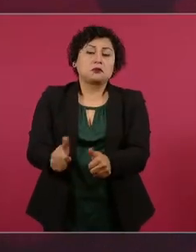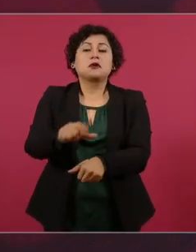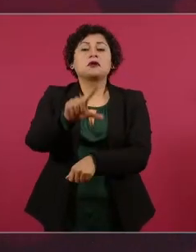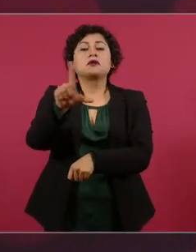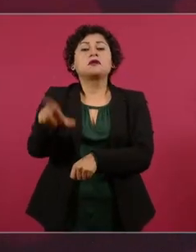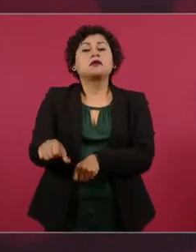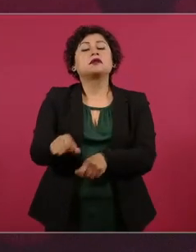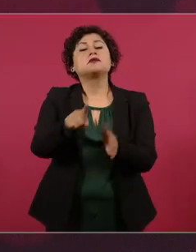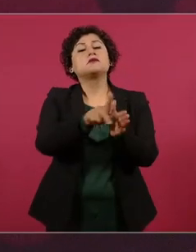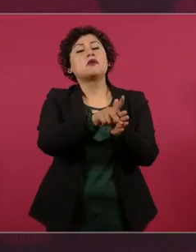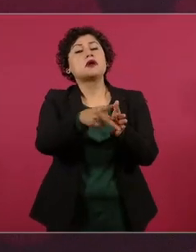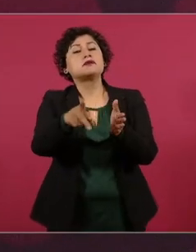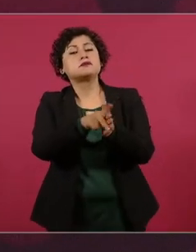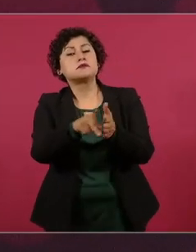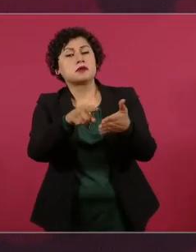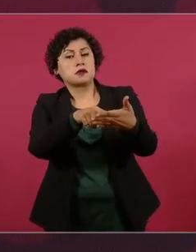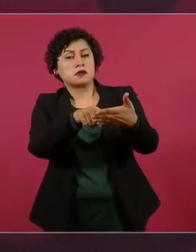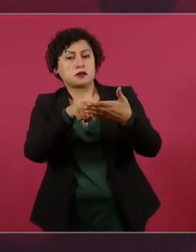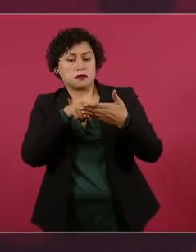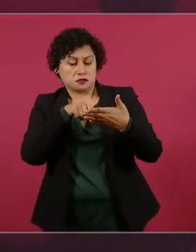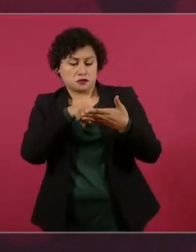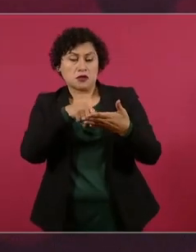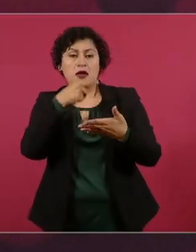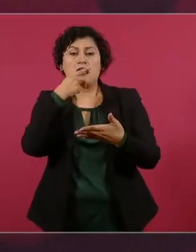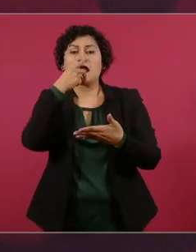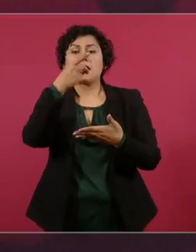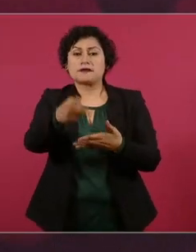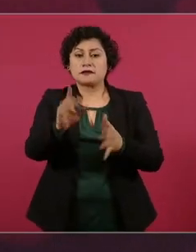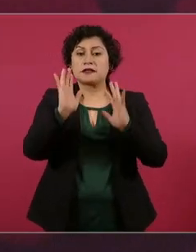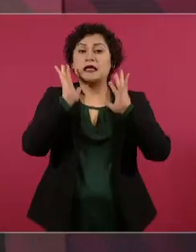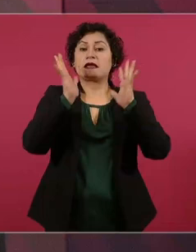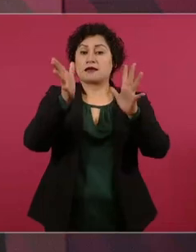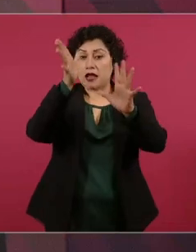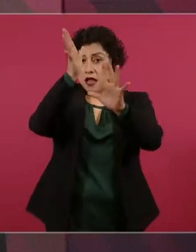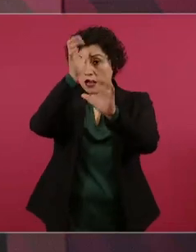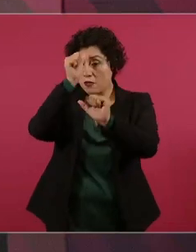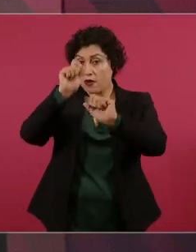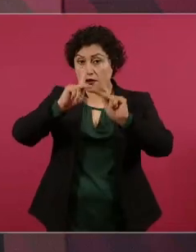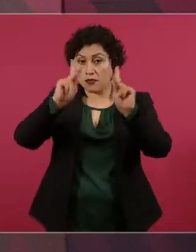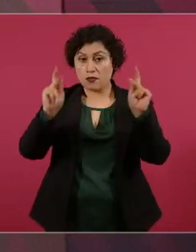ahí de que se iban a firmar los acuerdos de paz